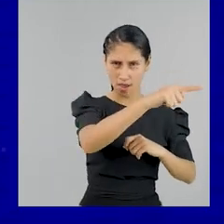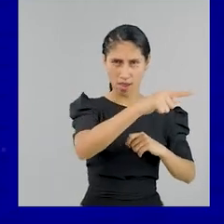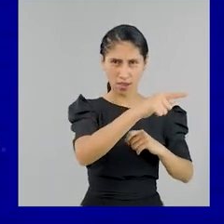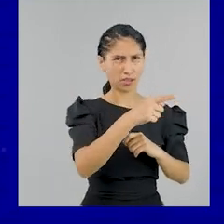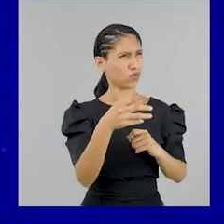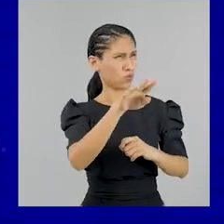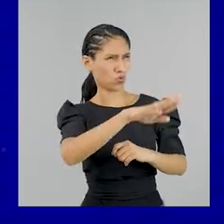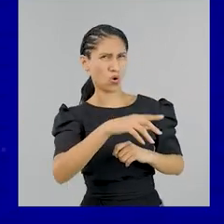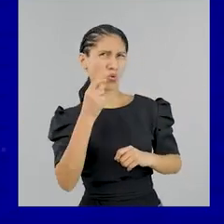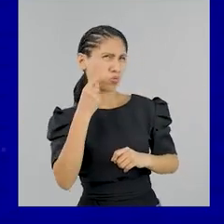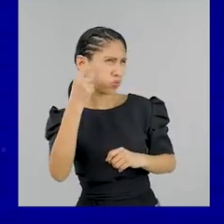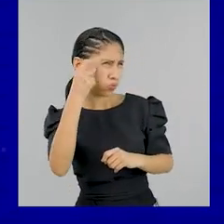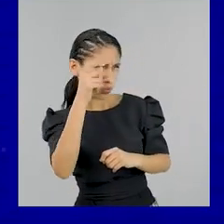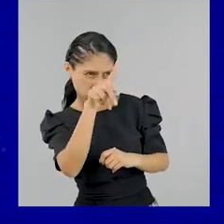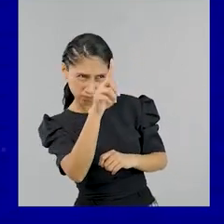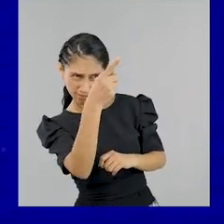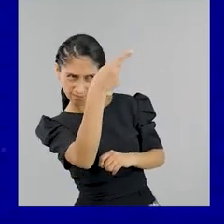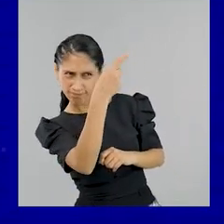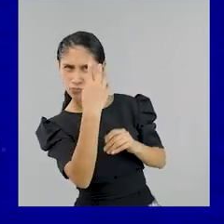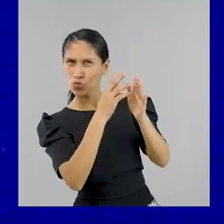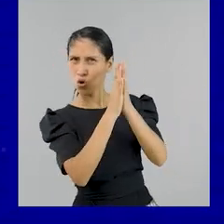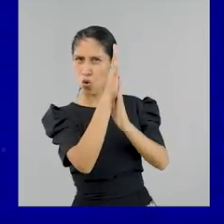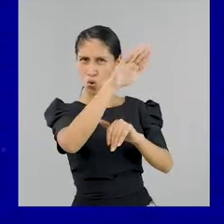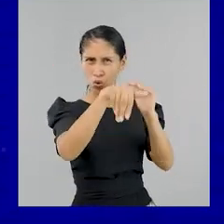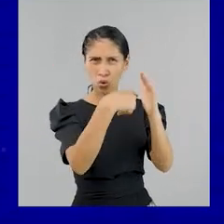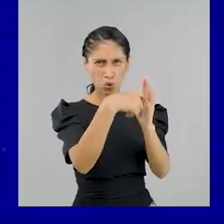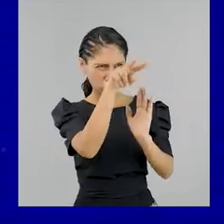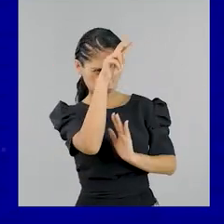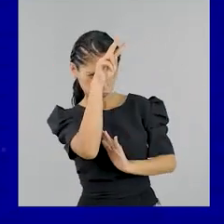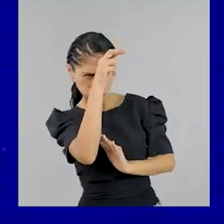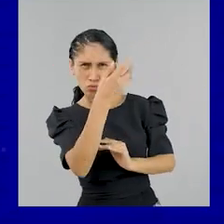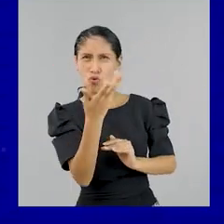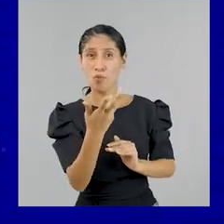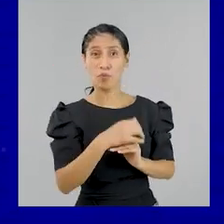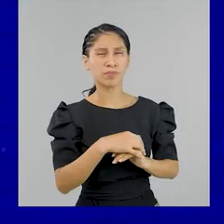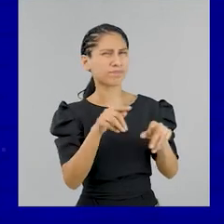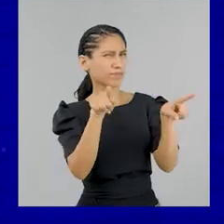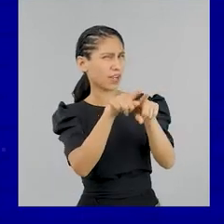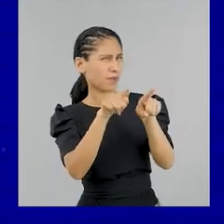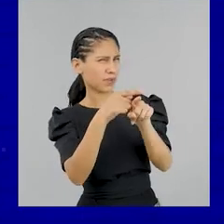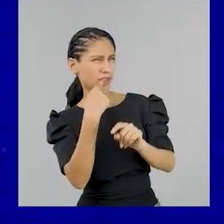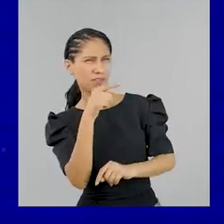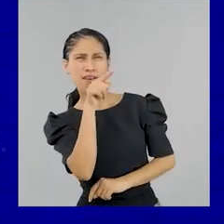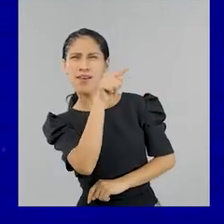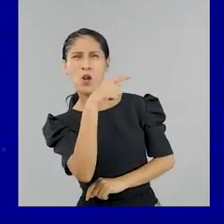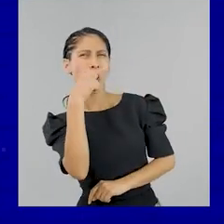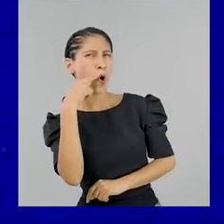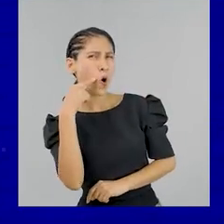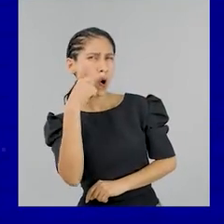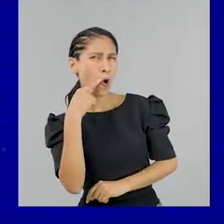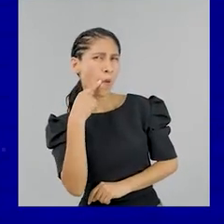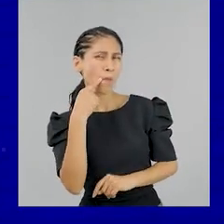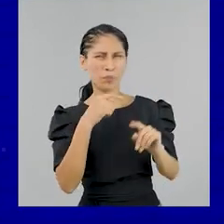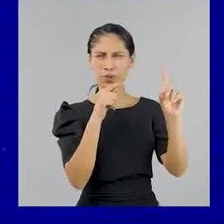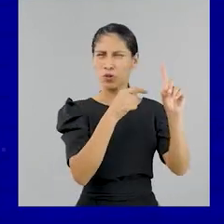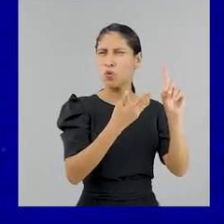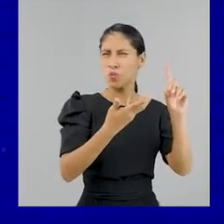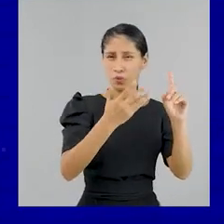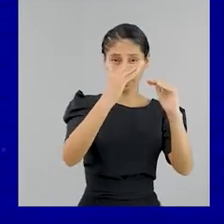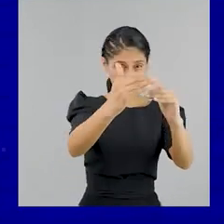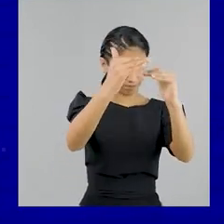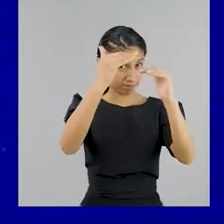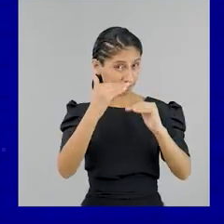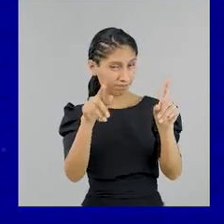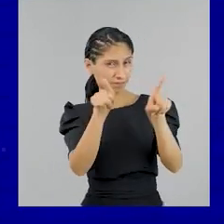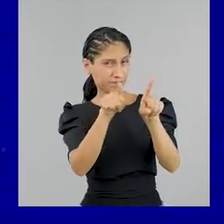texto podemos definir lo contrario porque señala a Túpac Amaru como el militante. Miremos la tercera alternativa que dice: